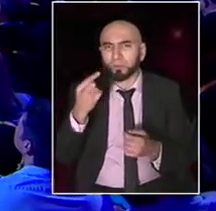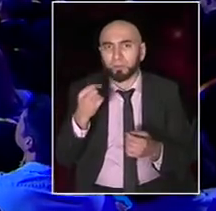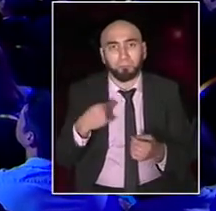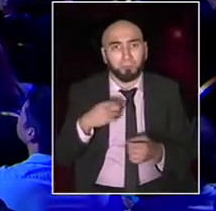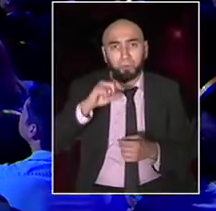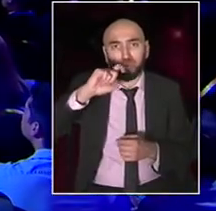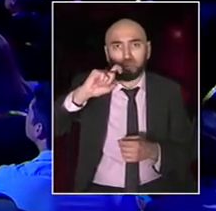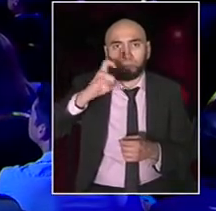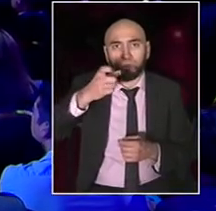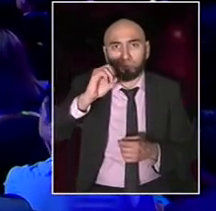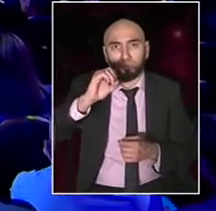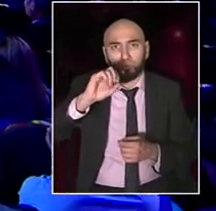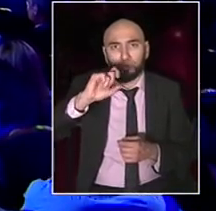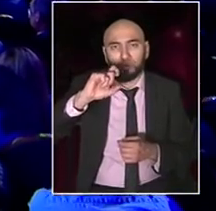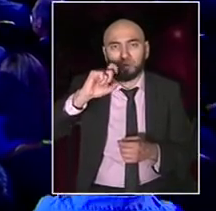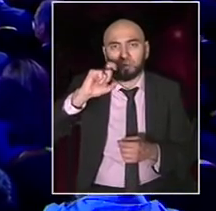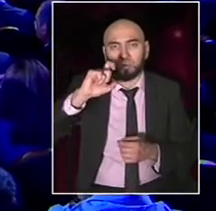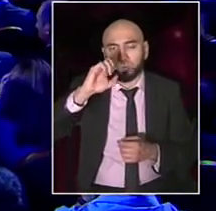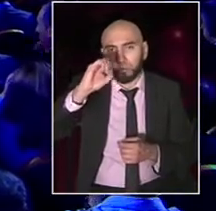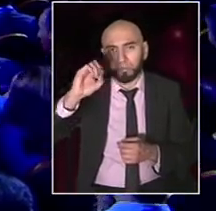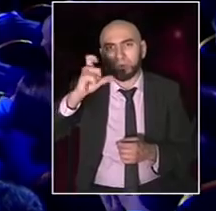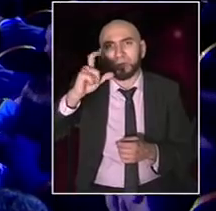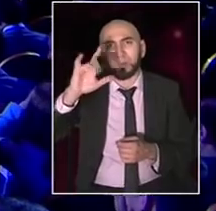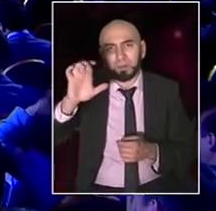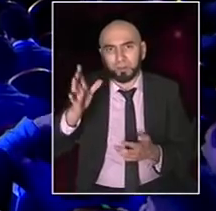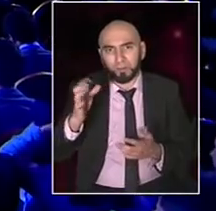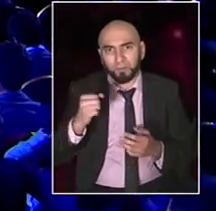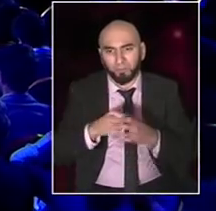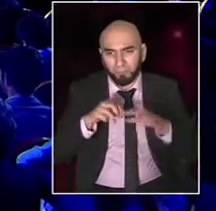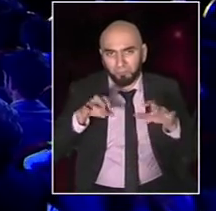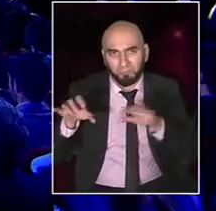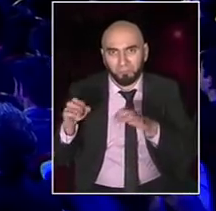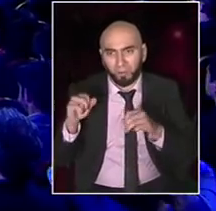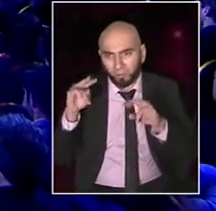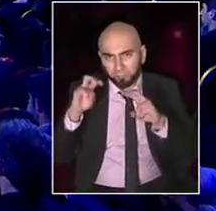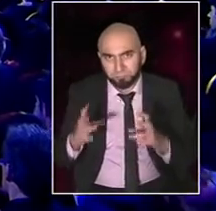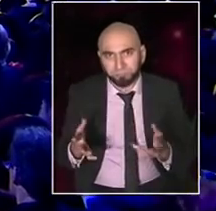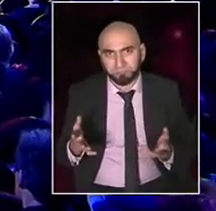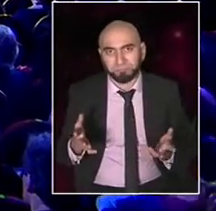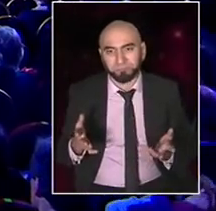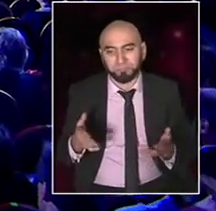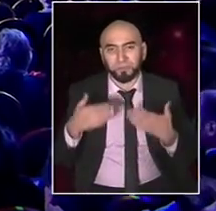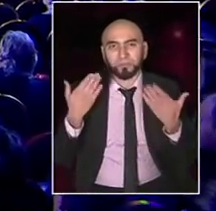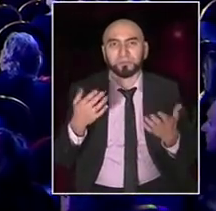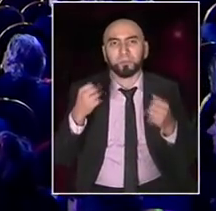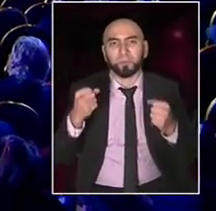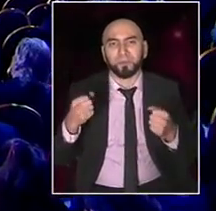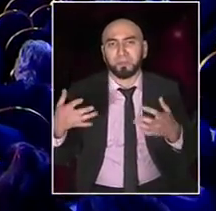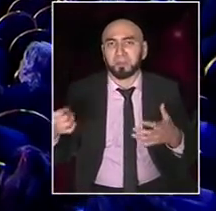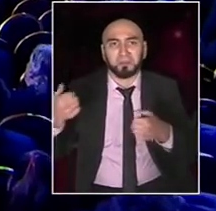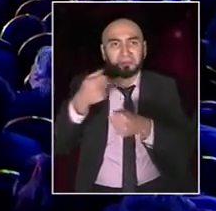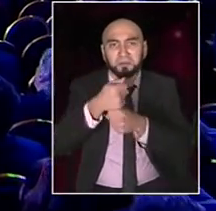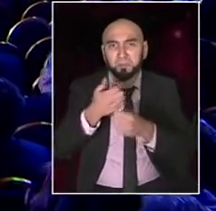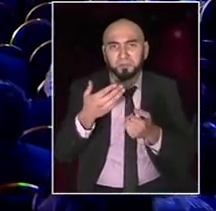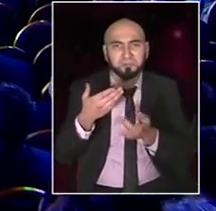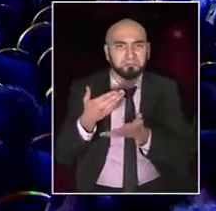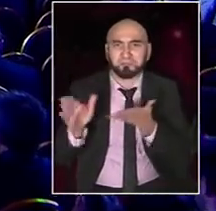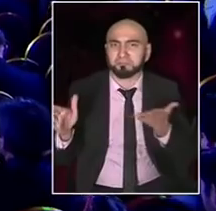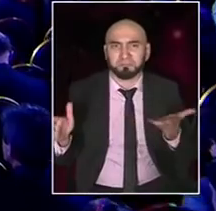que si no tenemos cuidado, las plataformas pueden empezar a sustituir o a hacer un paralelo del estado de bienestar. ¿Por